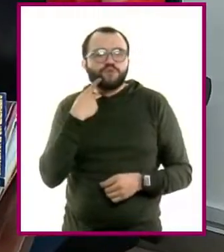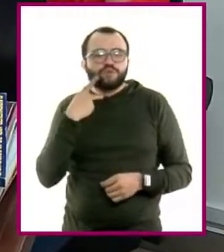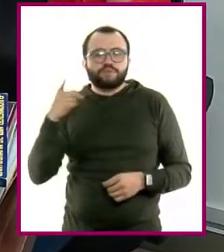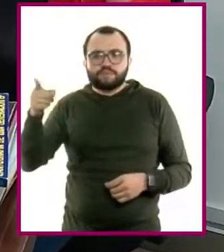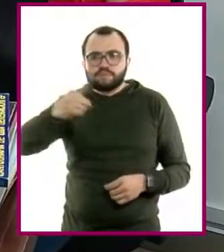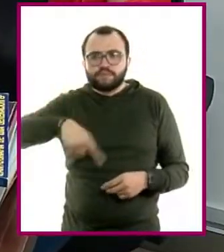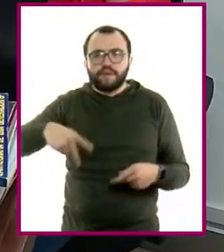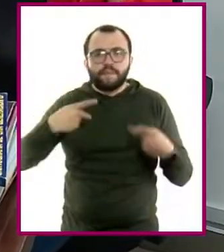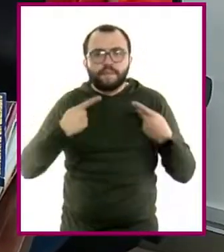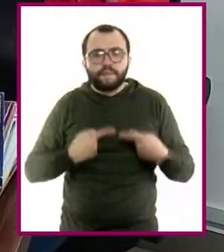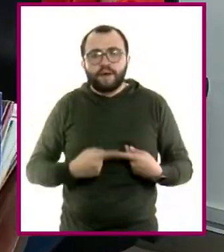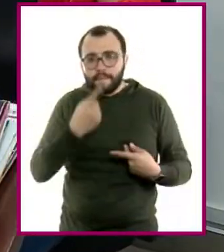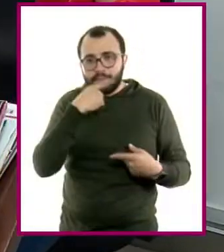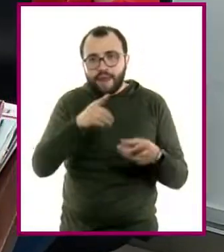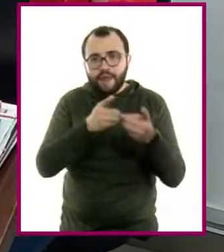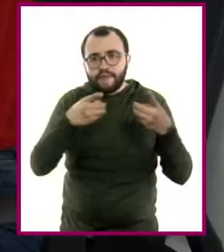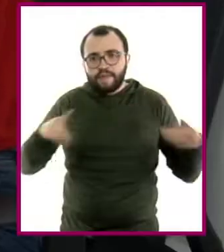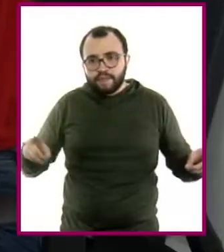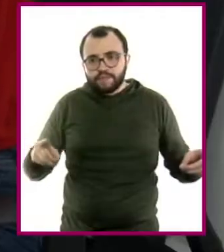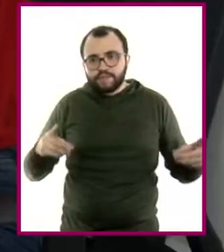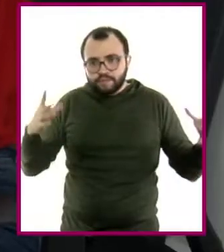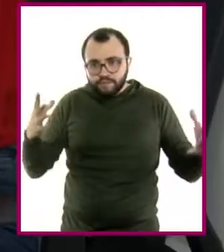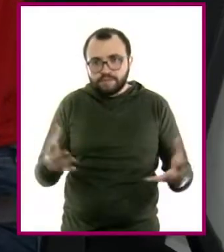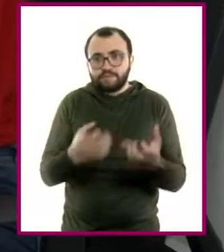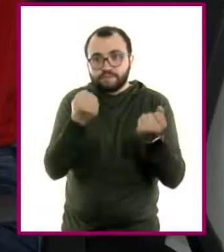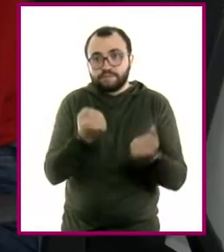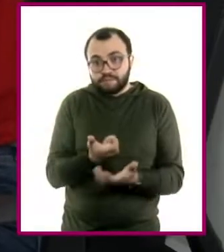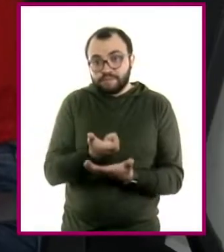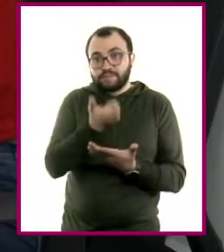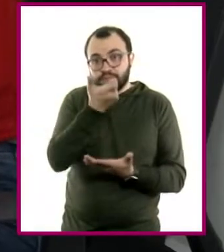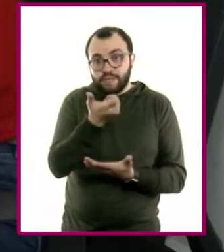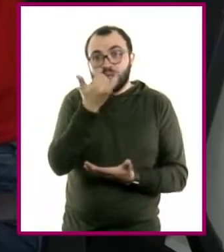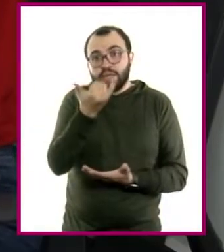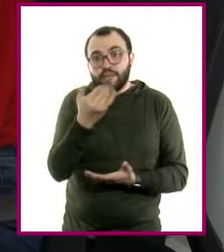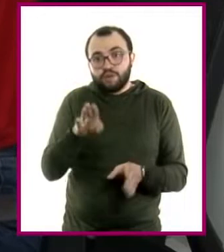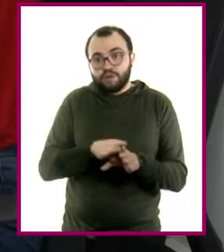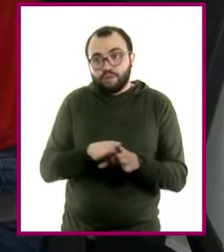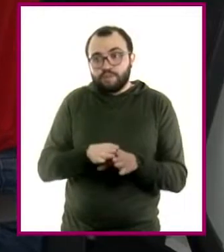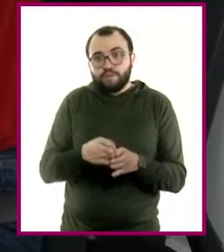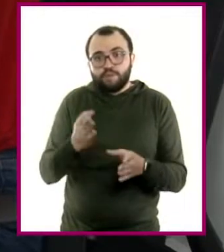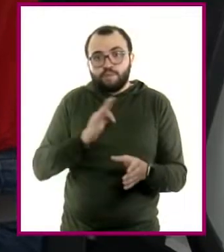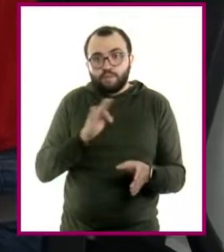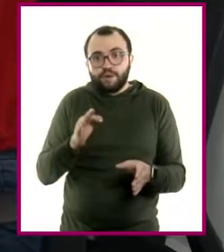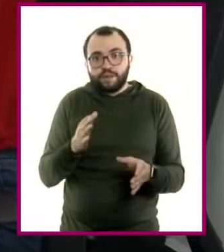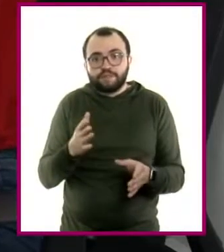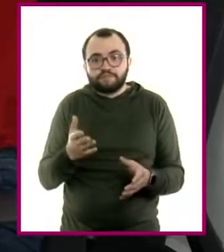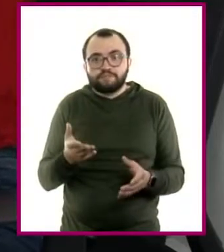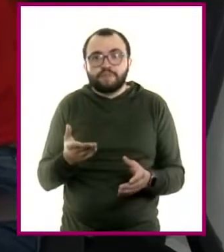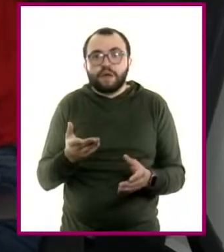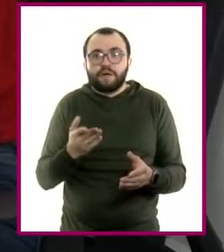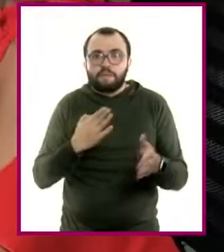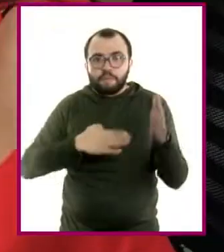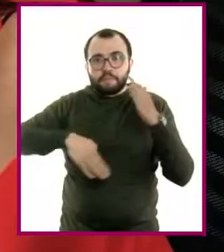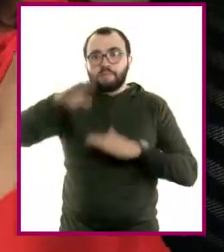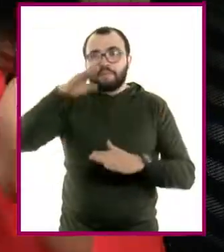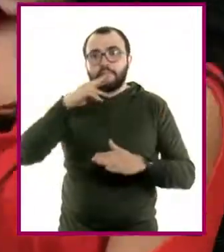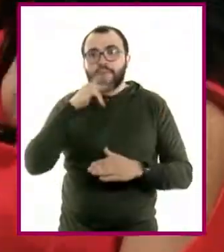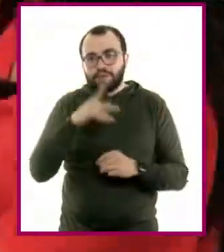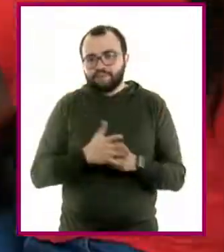el desarrollo sustentable y sostenible? Me parece un tema muy interesante. Pues cuenten conmigo, vamos a trabajar, Fer.